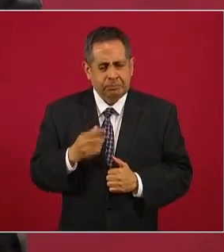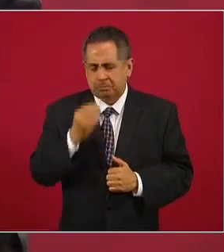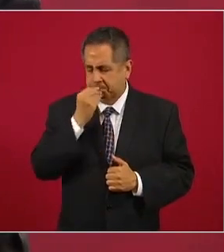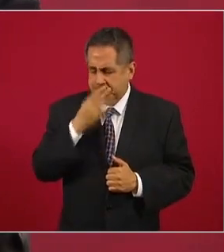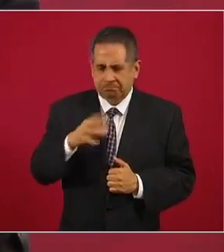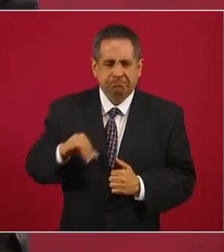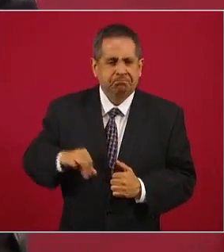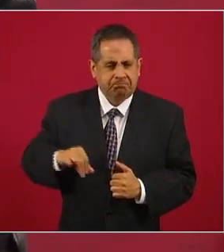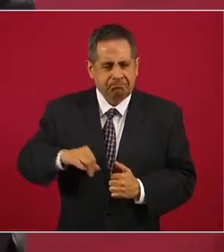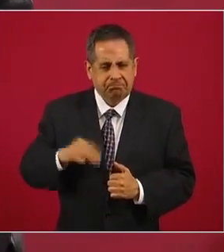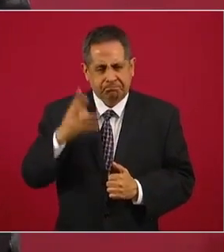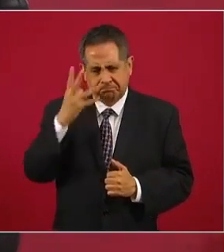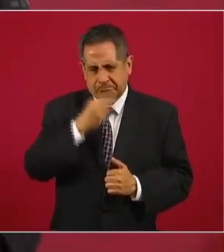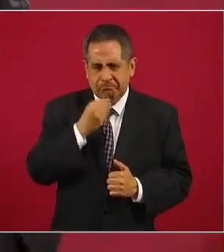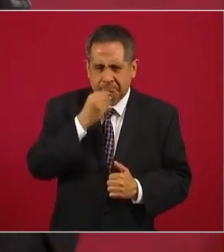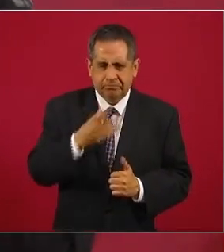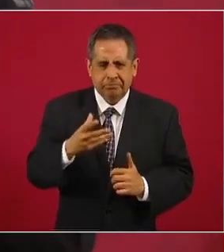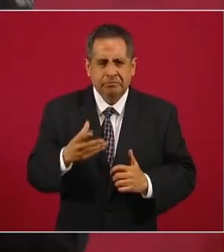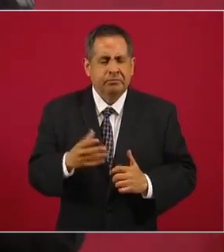interesante.